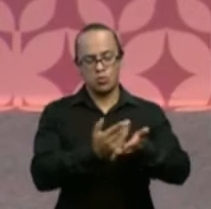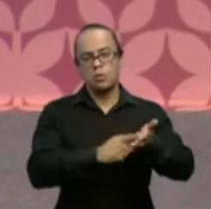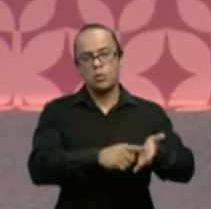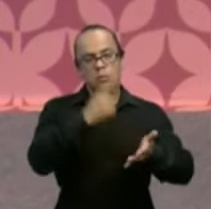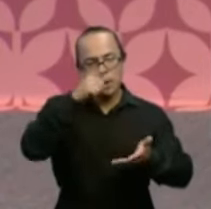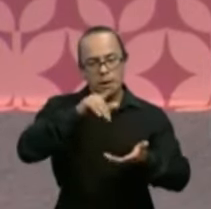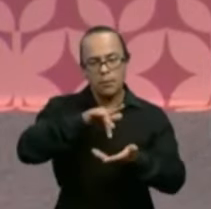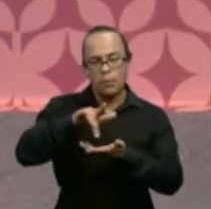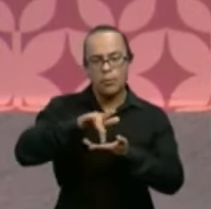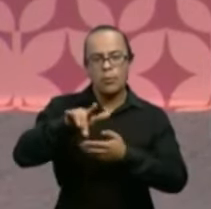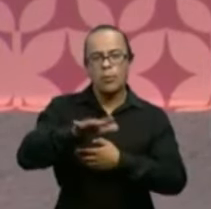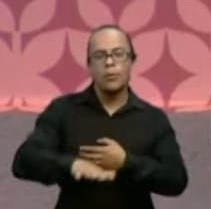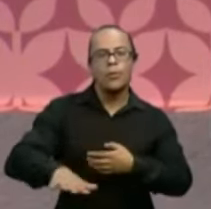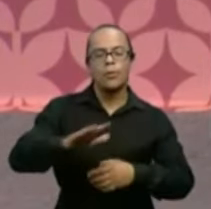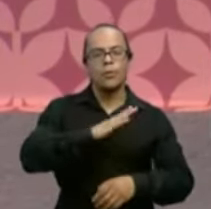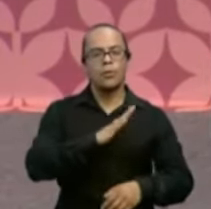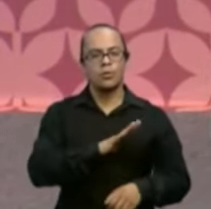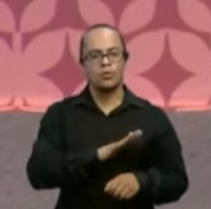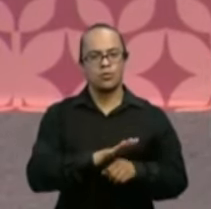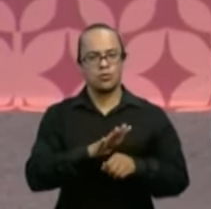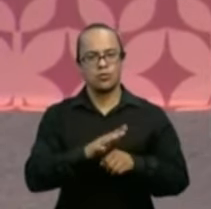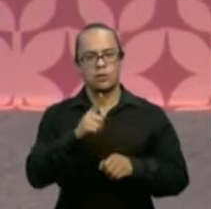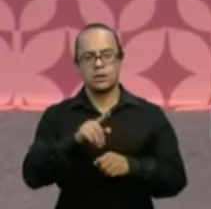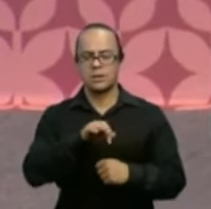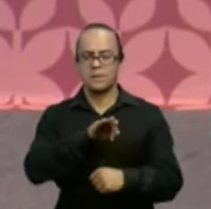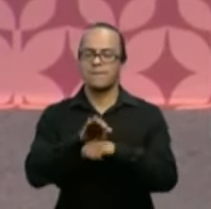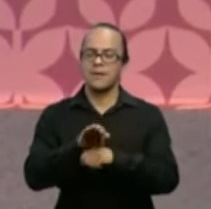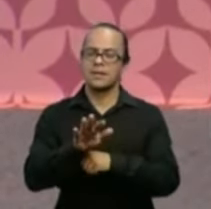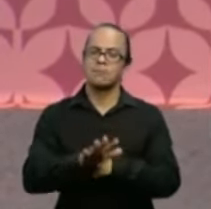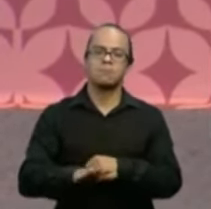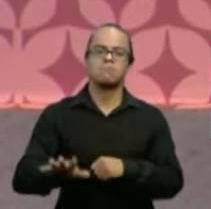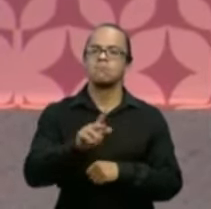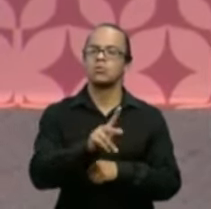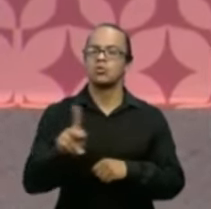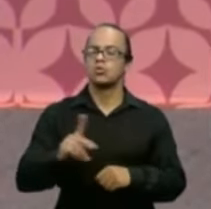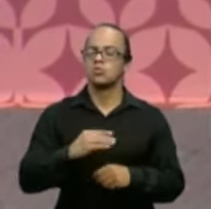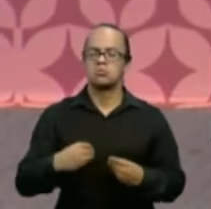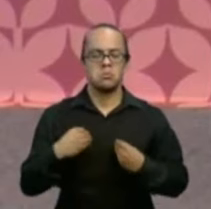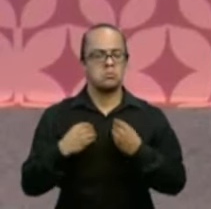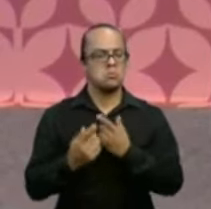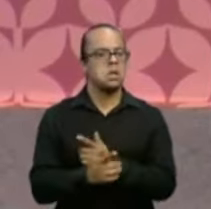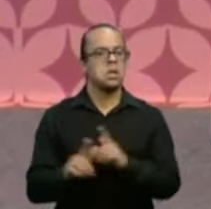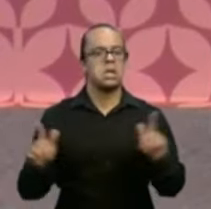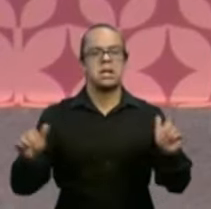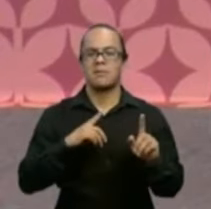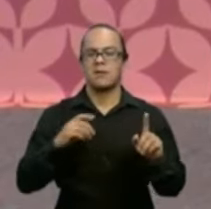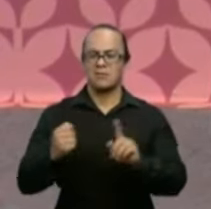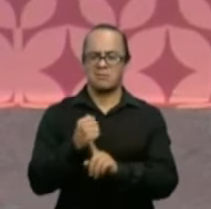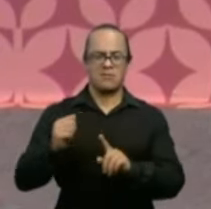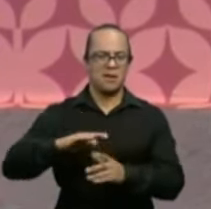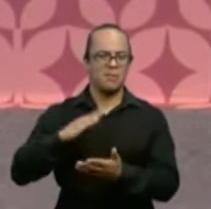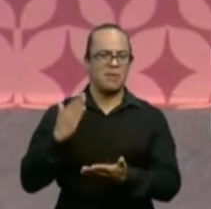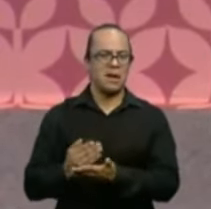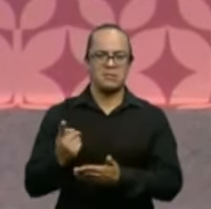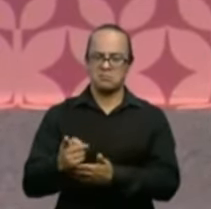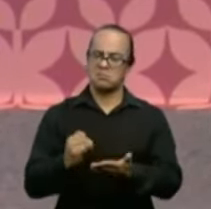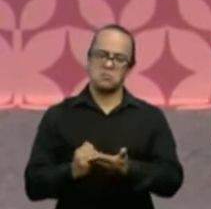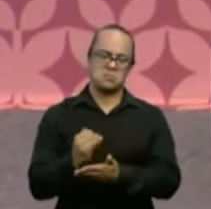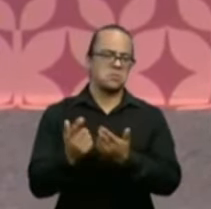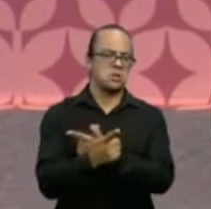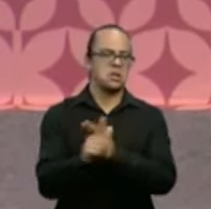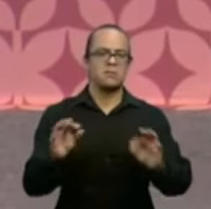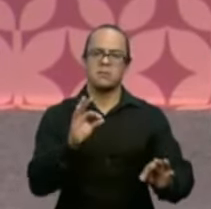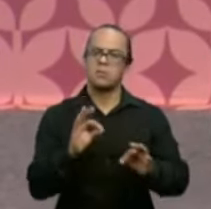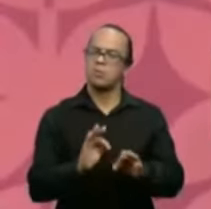proporcionar y propiciar las condiciones para brindarles seguridad, para que vivan libres de violencia y libres para tomar sus decisiones de